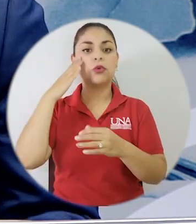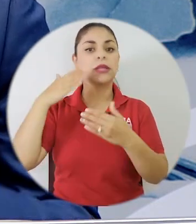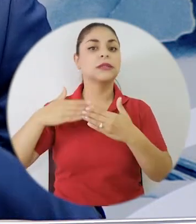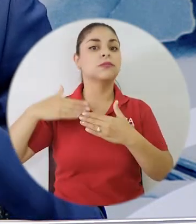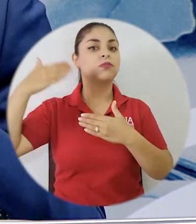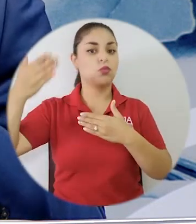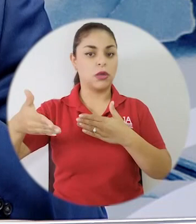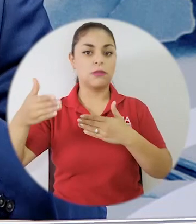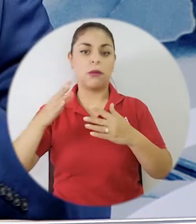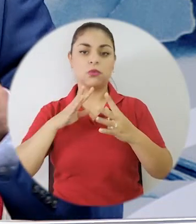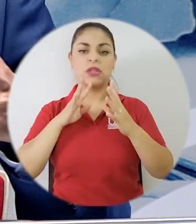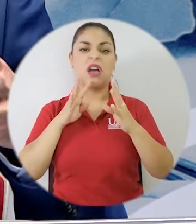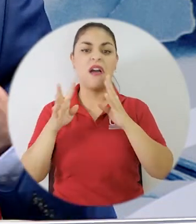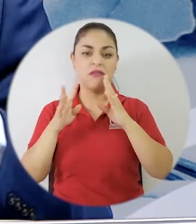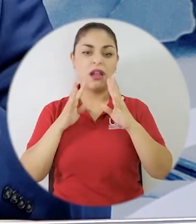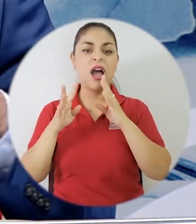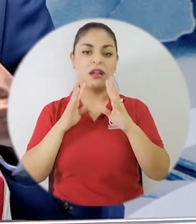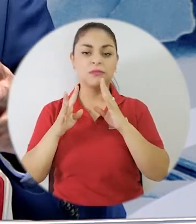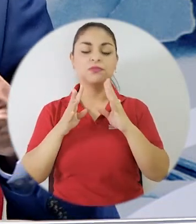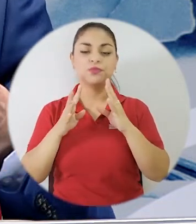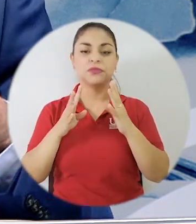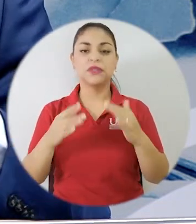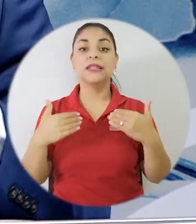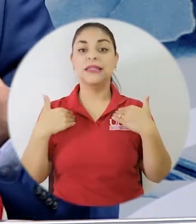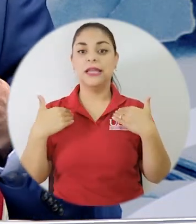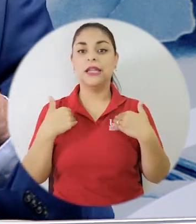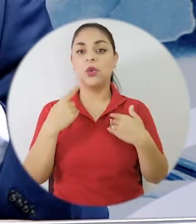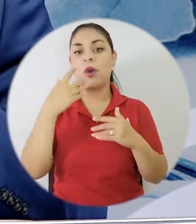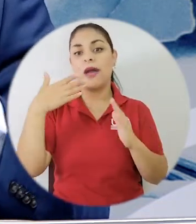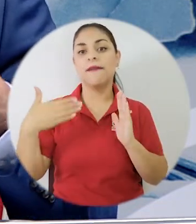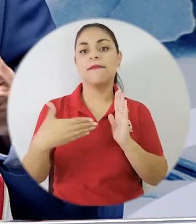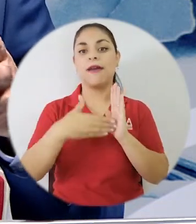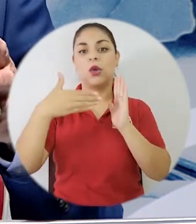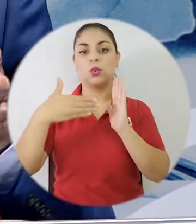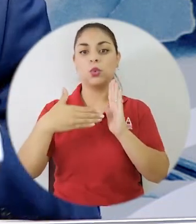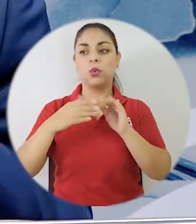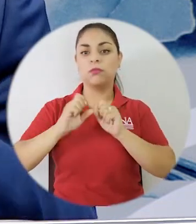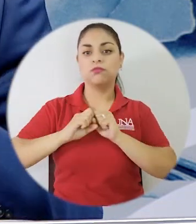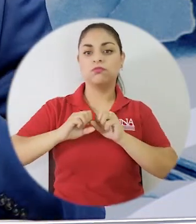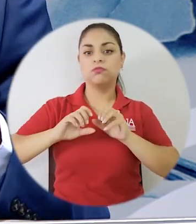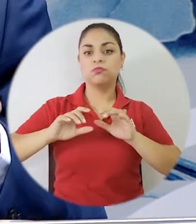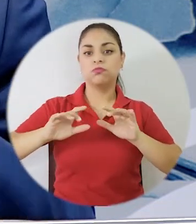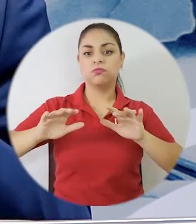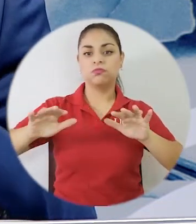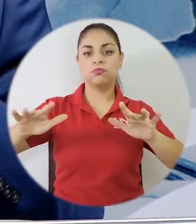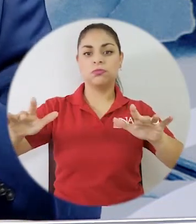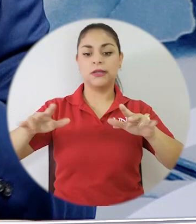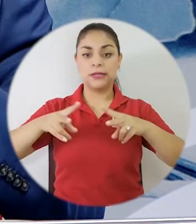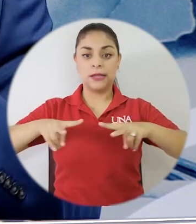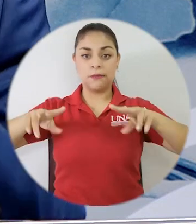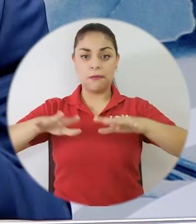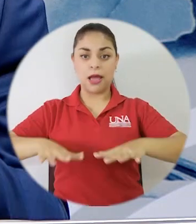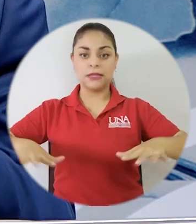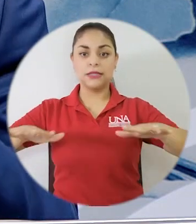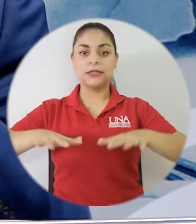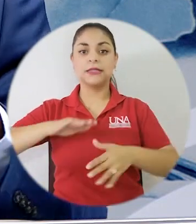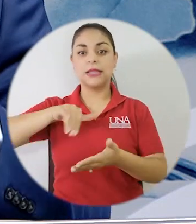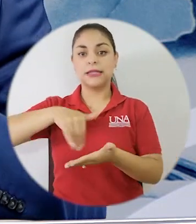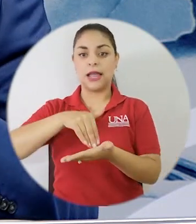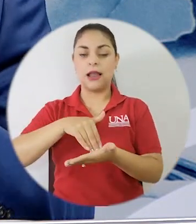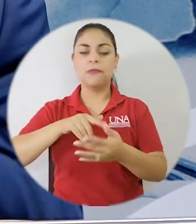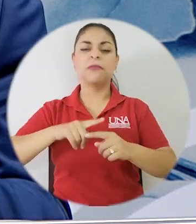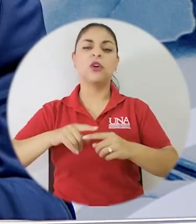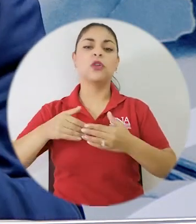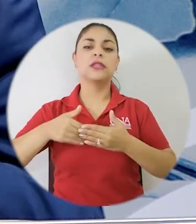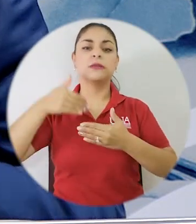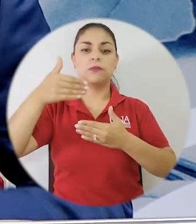¿verdad? Tiene un efecto, digamos, expansivo en el Valle Central, pero después, digamos, como que se